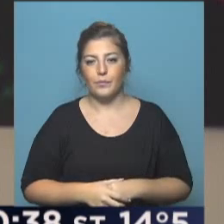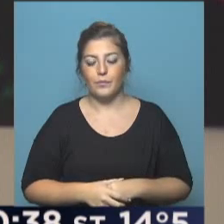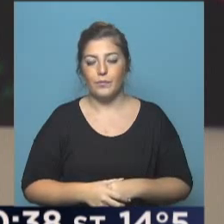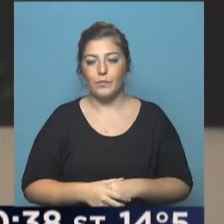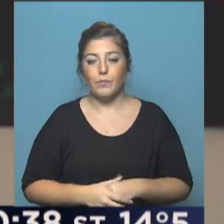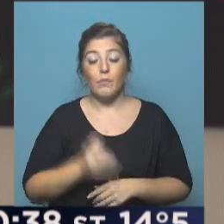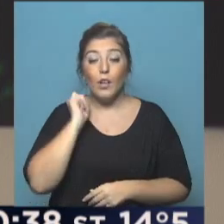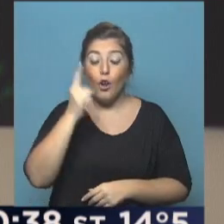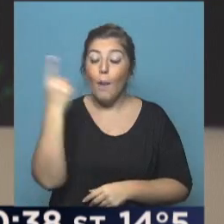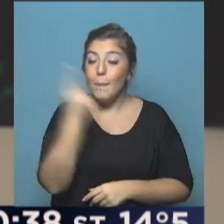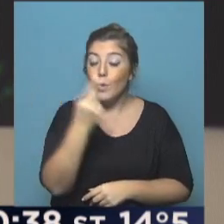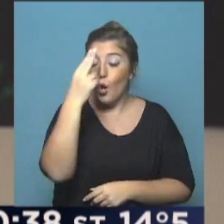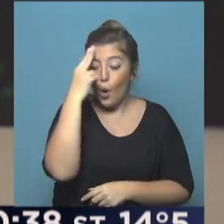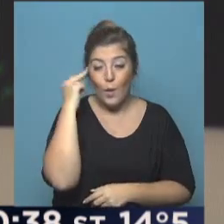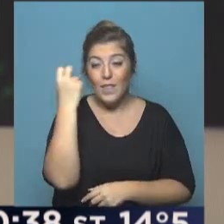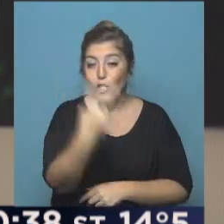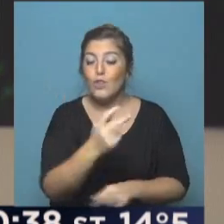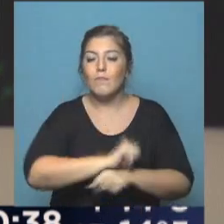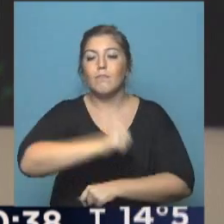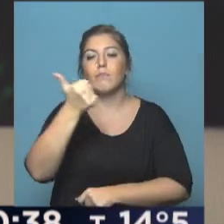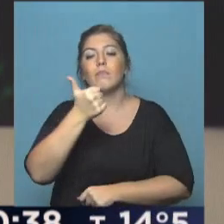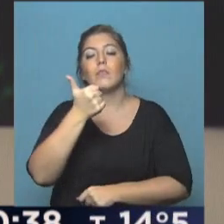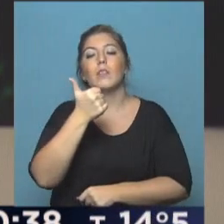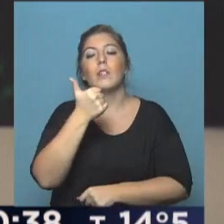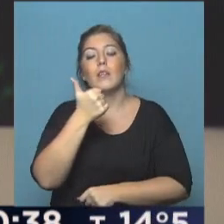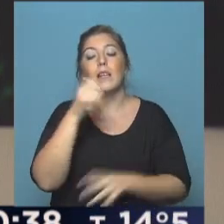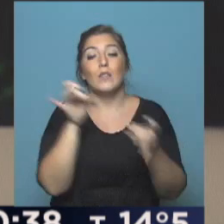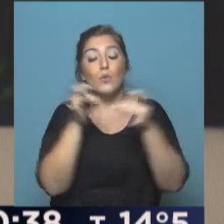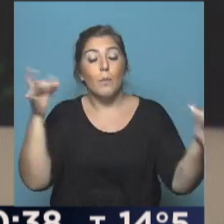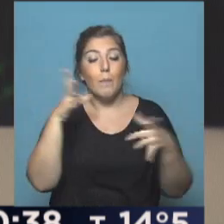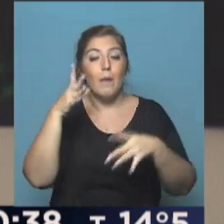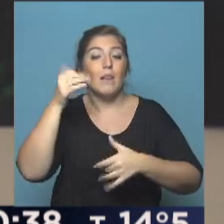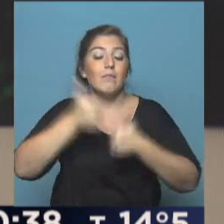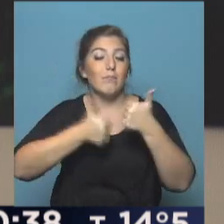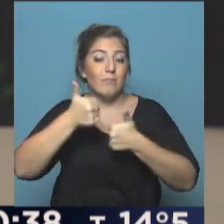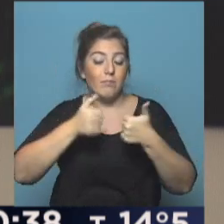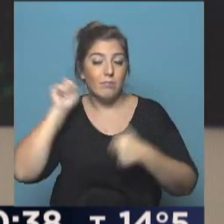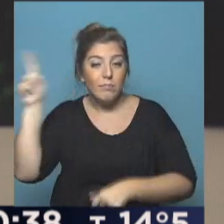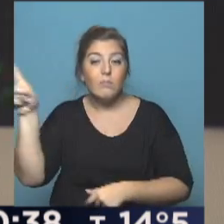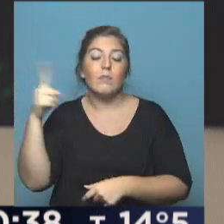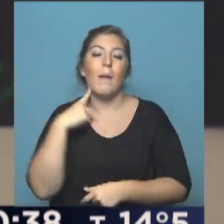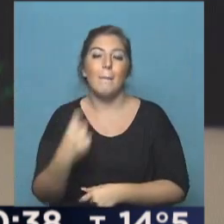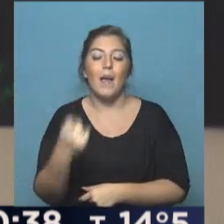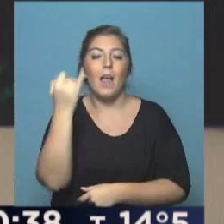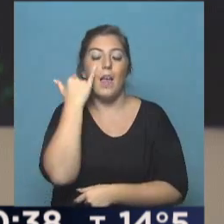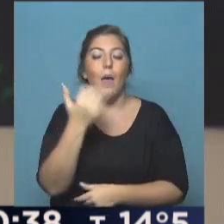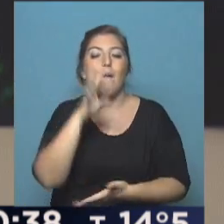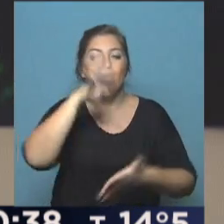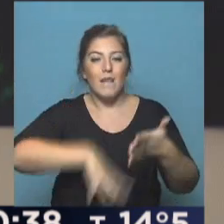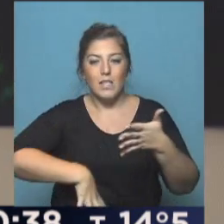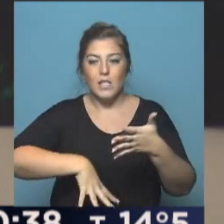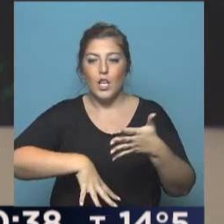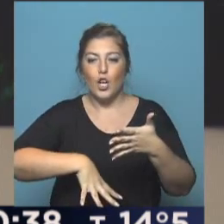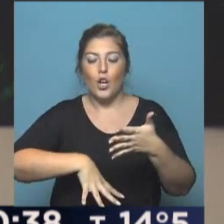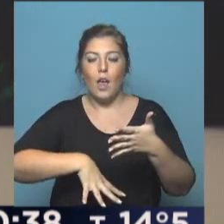Después de ese golazo en el minuto 92 que le dio la gran victoria en el superclásico de la Liga y lo hizo alcanzar al Barcelona,